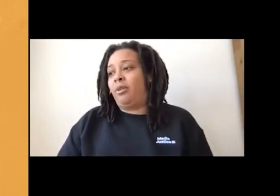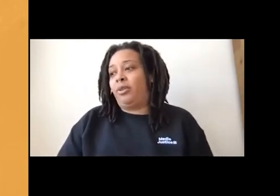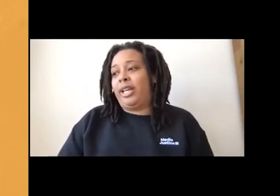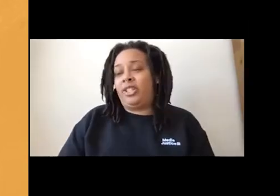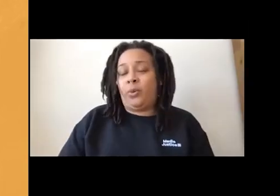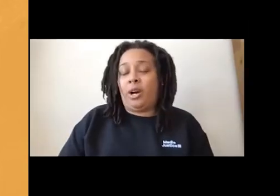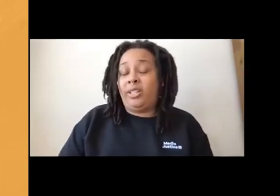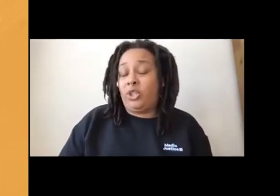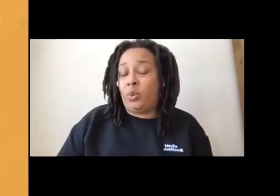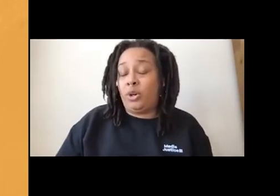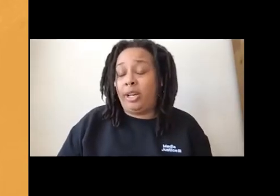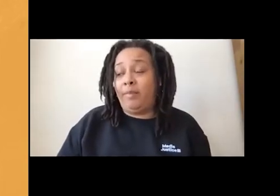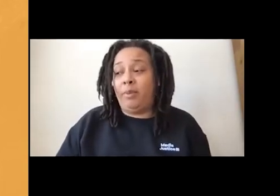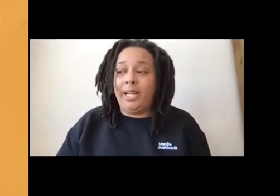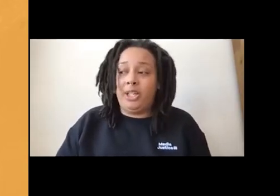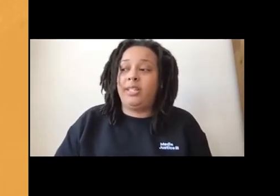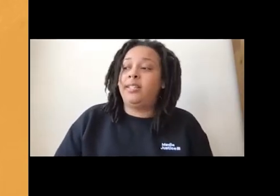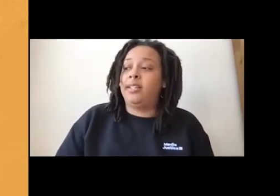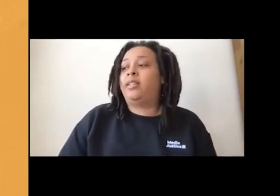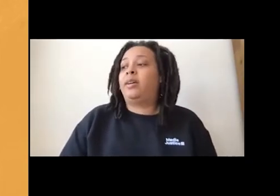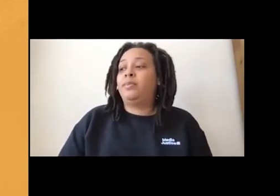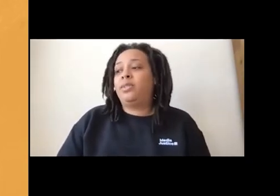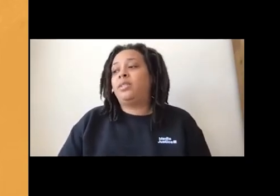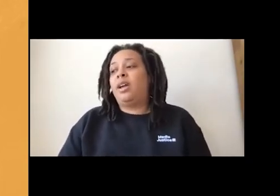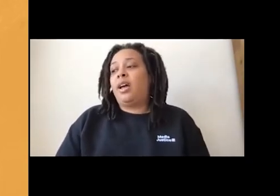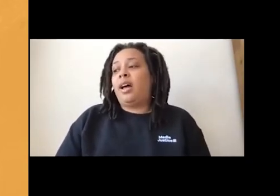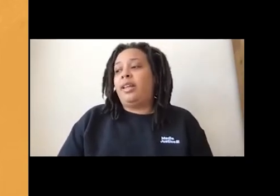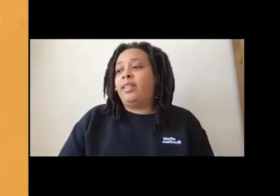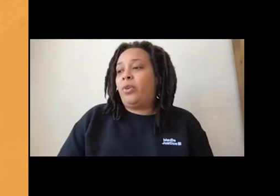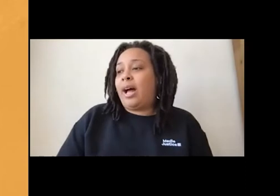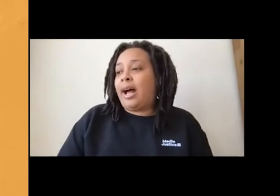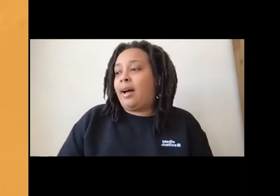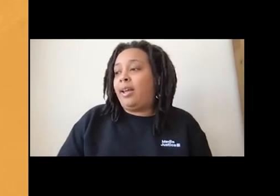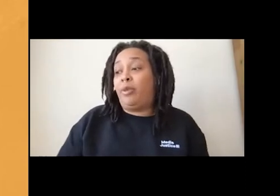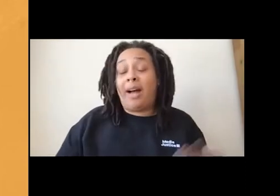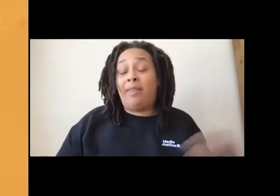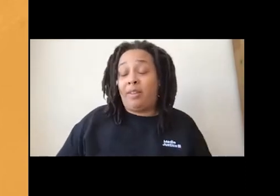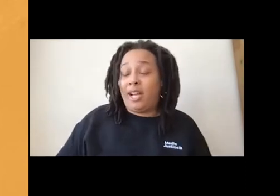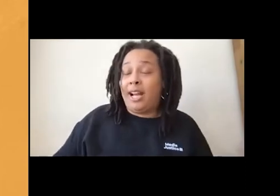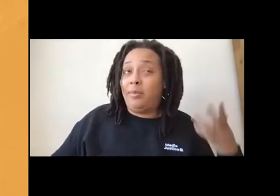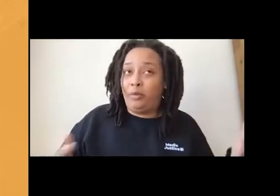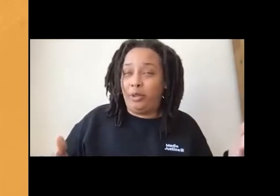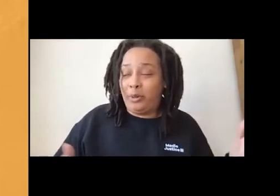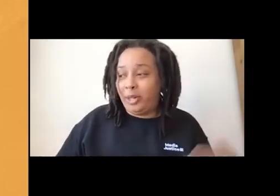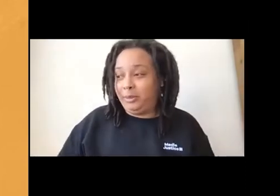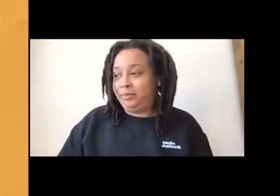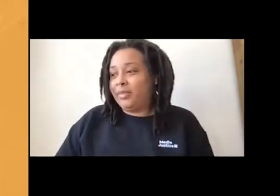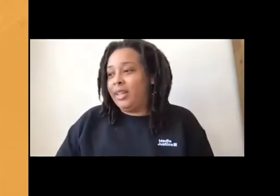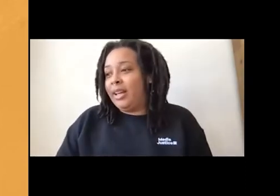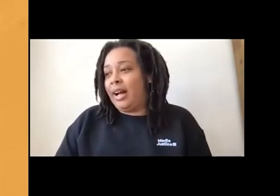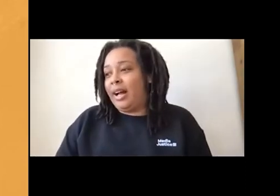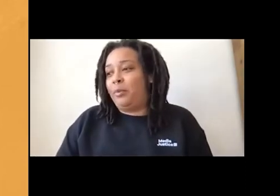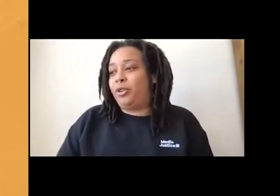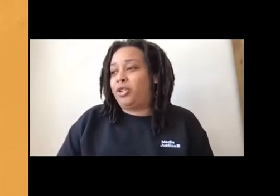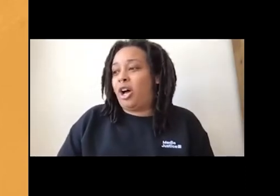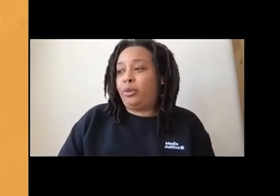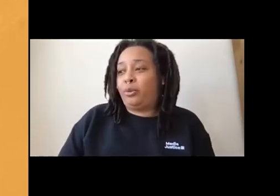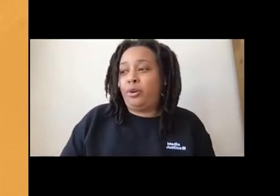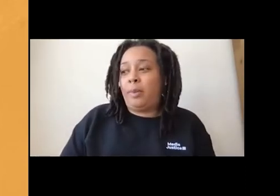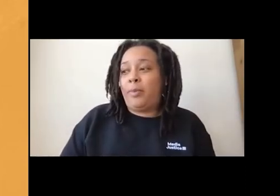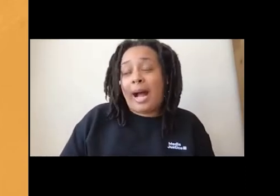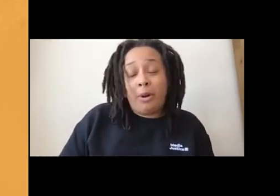luego haremos una breve presentación que he preparado para la historia de la desinformación en este país y